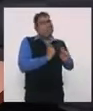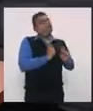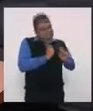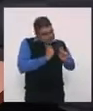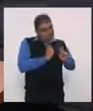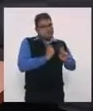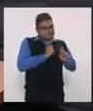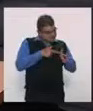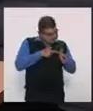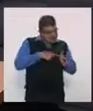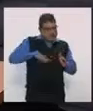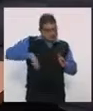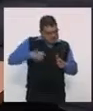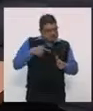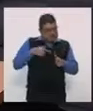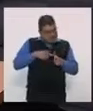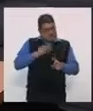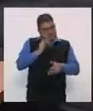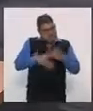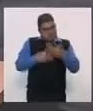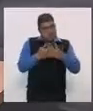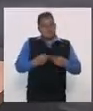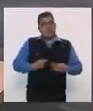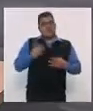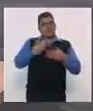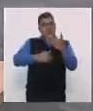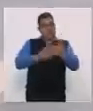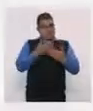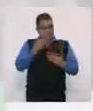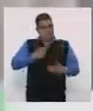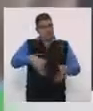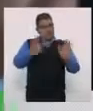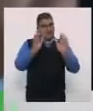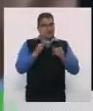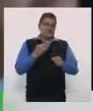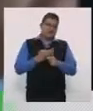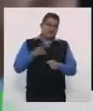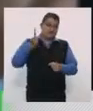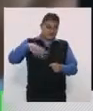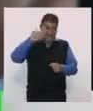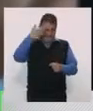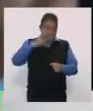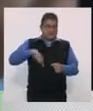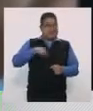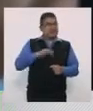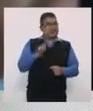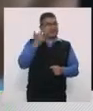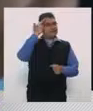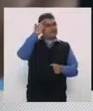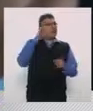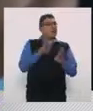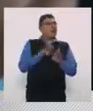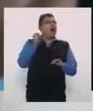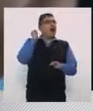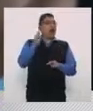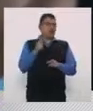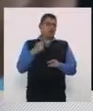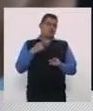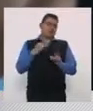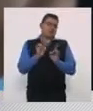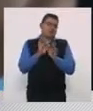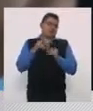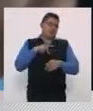y disfrutando de mi vida. Sí, claro. Ahora me viene a la mente también otro episodio, Gina,